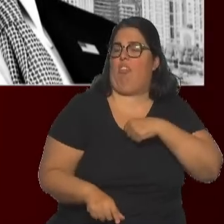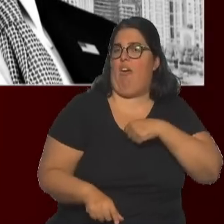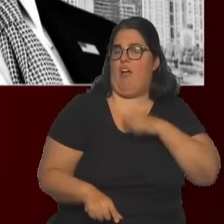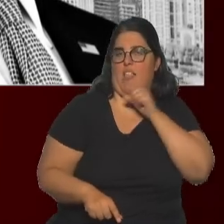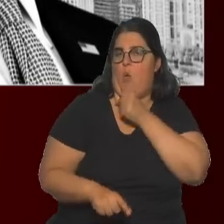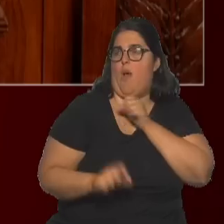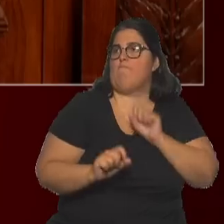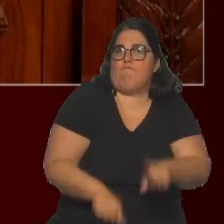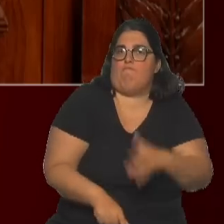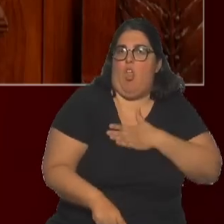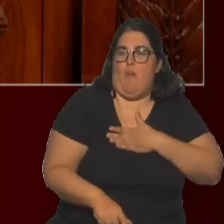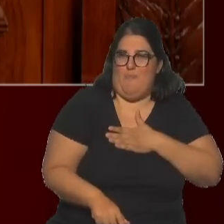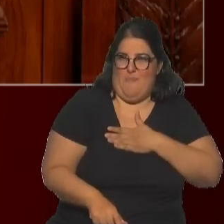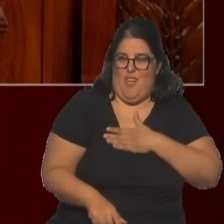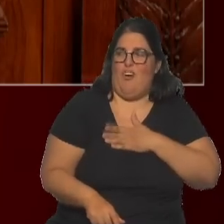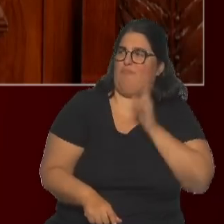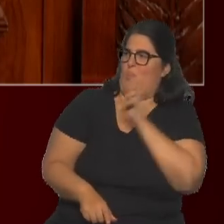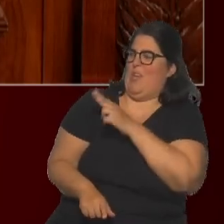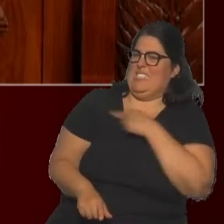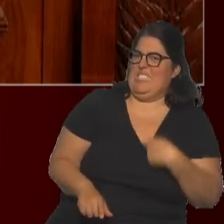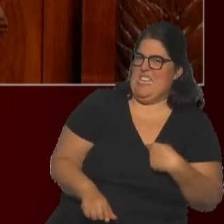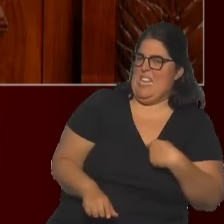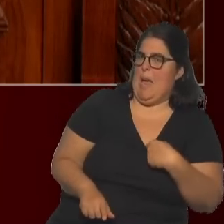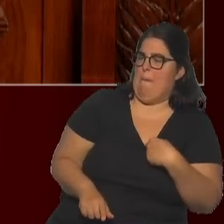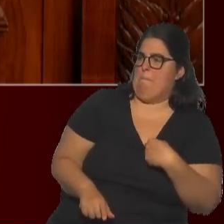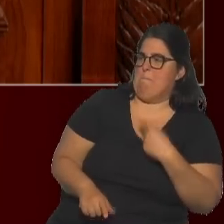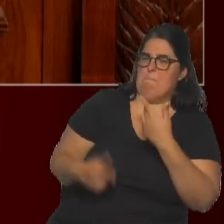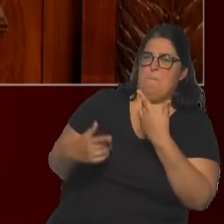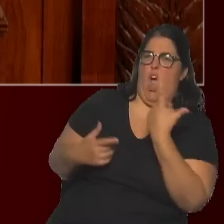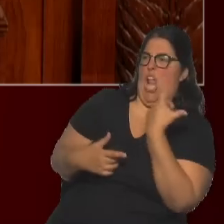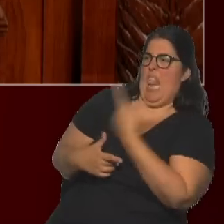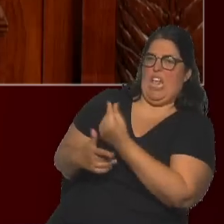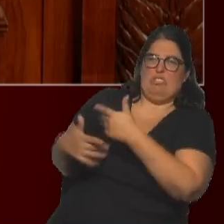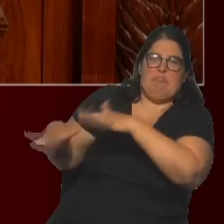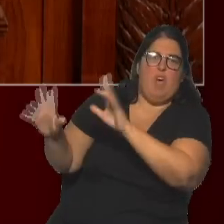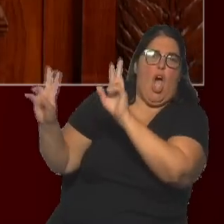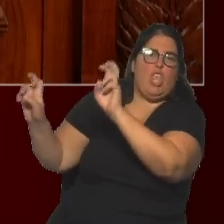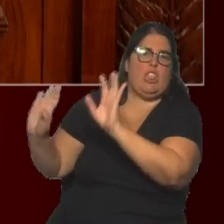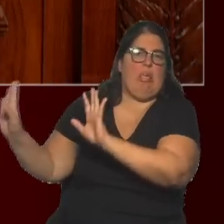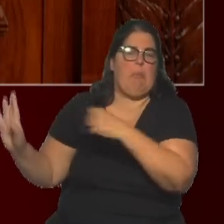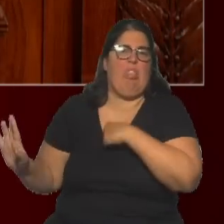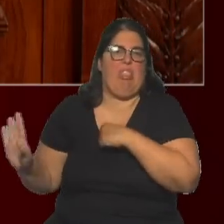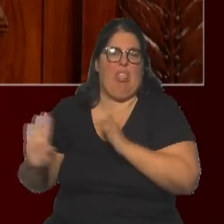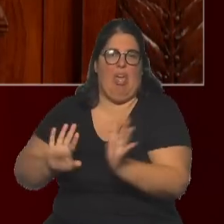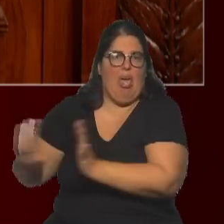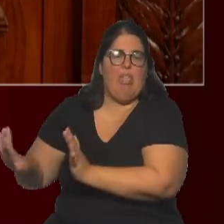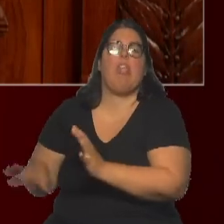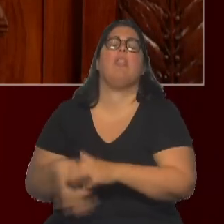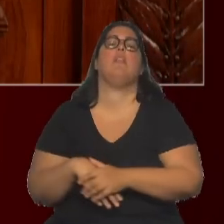con Taiwán y ve a China como algo mucho más lejano, lo cual por supuesto aún